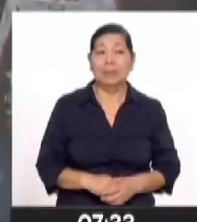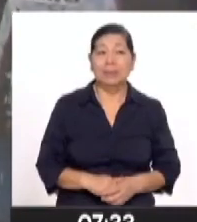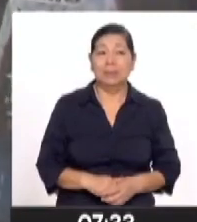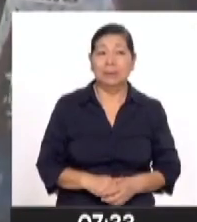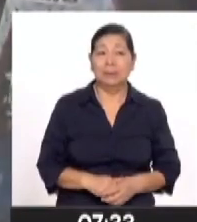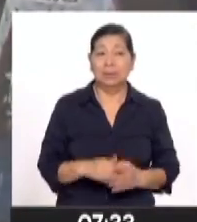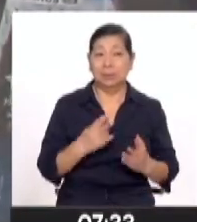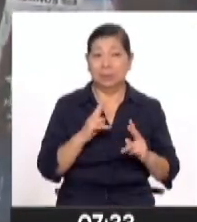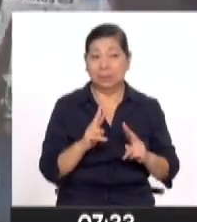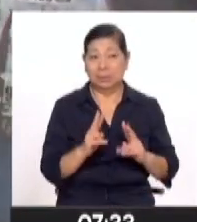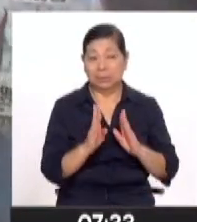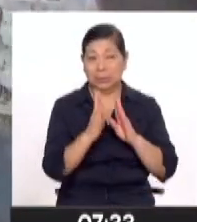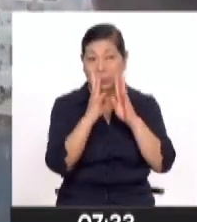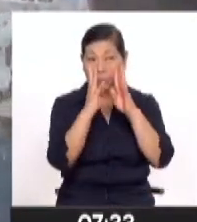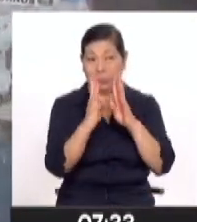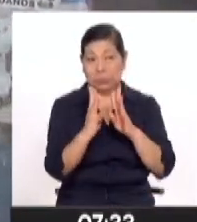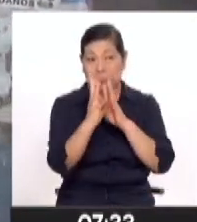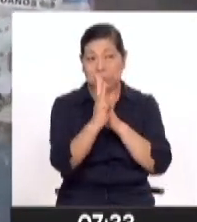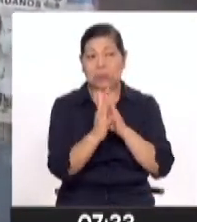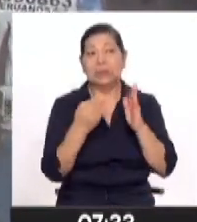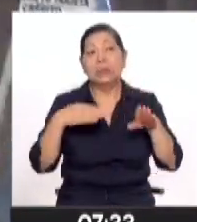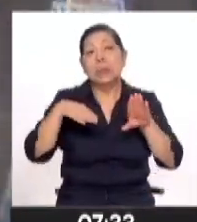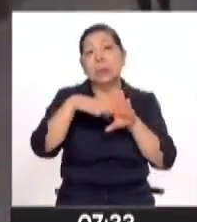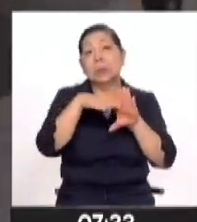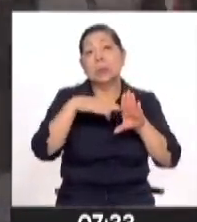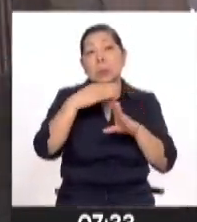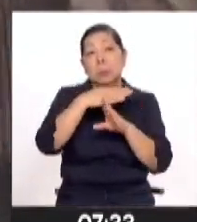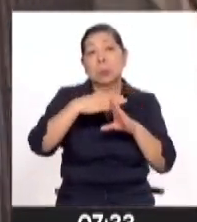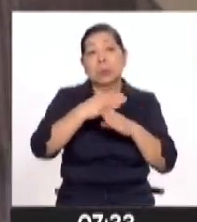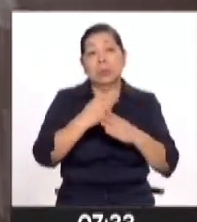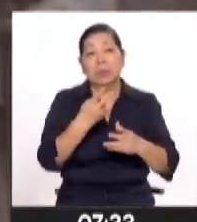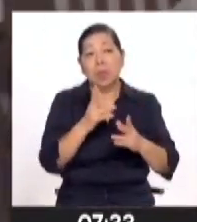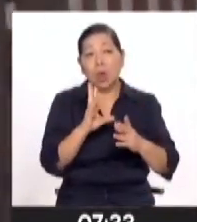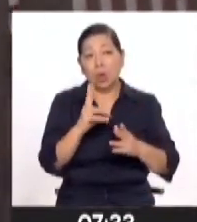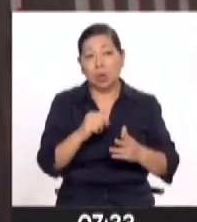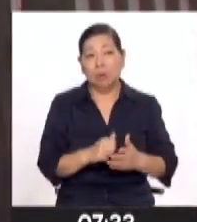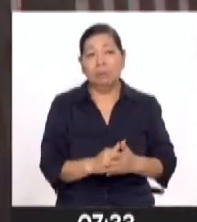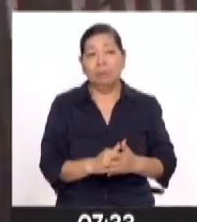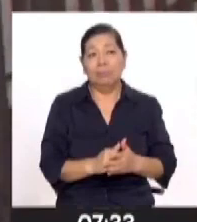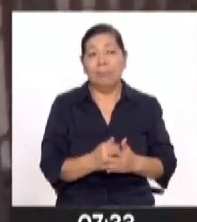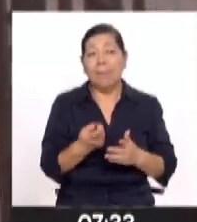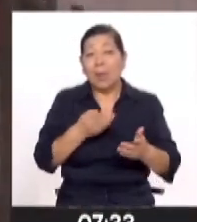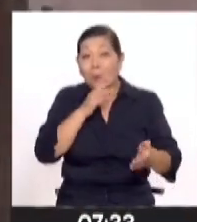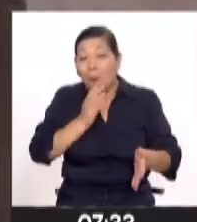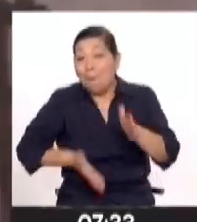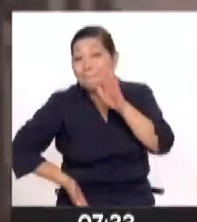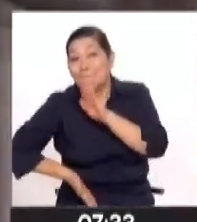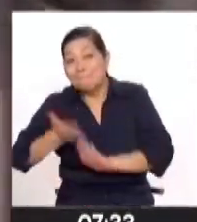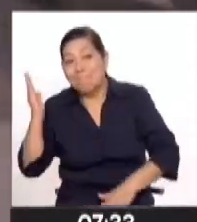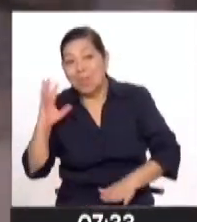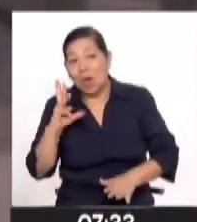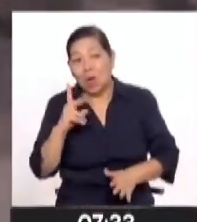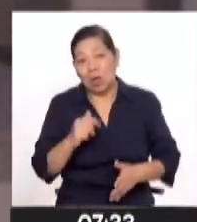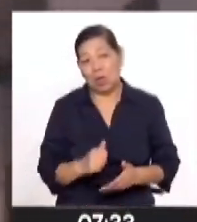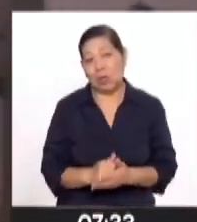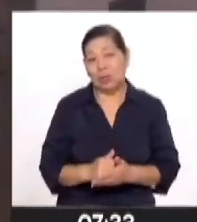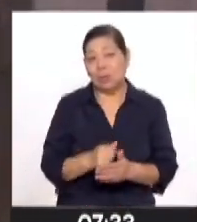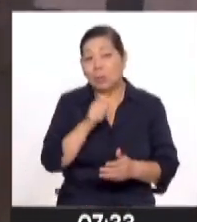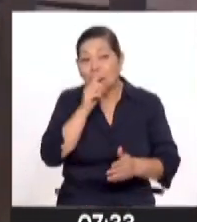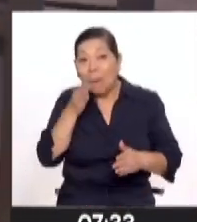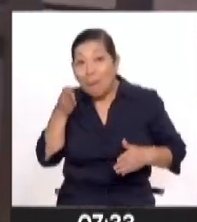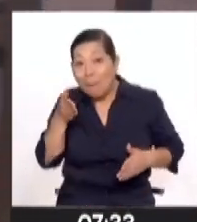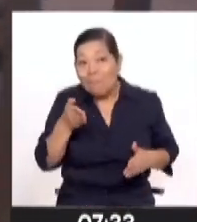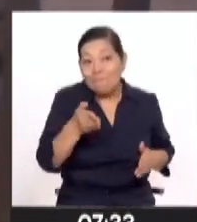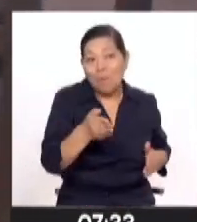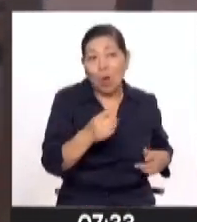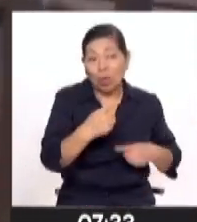De acá, de este fierro de acá, lo paran serruchando. ¿Van rompiendo aquí? Sí, acá. ¿Para escaparse? Para robar y escaparse por